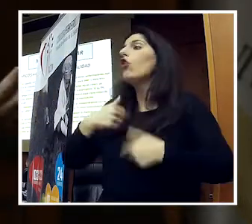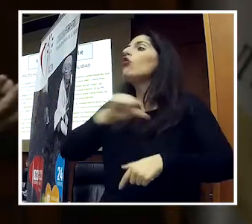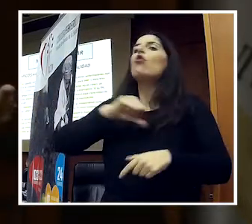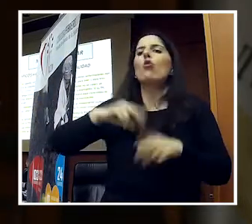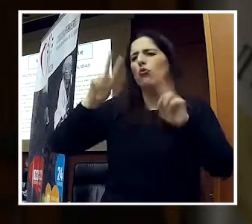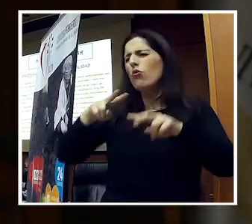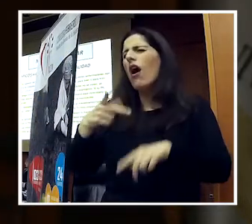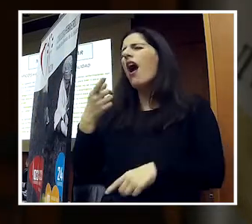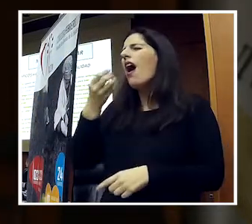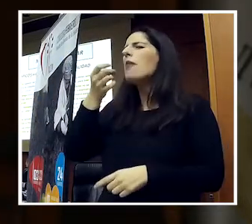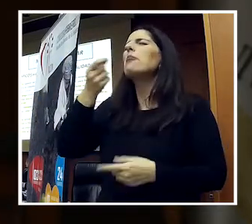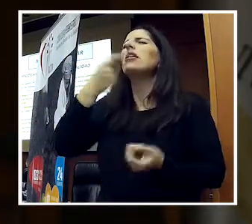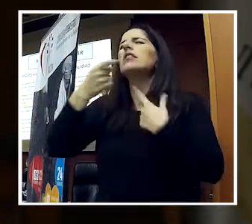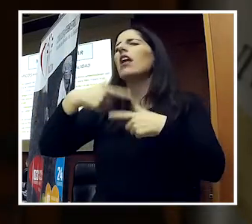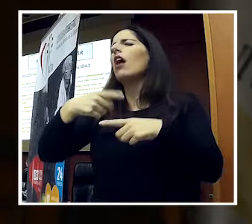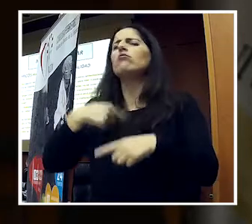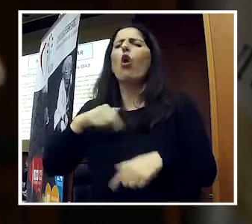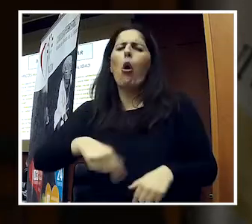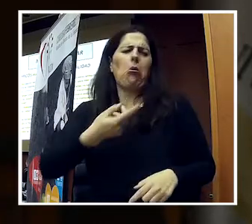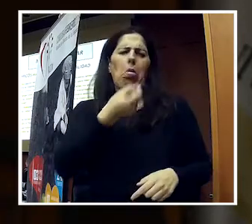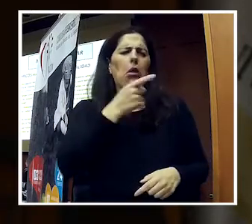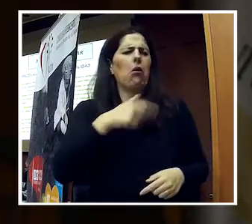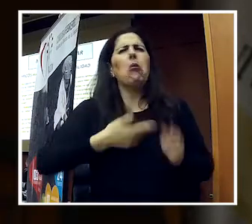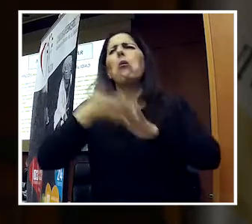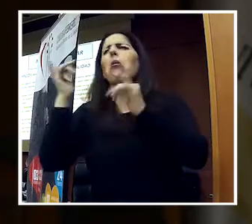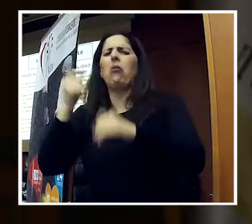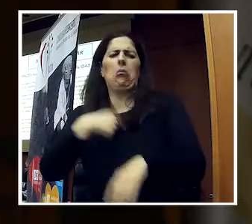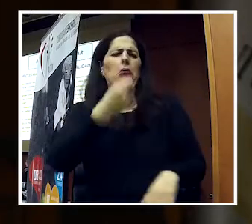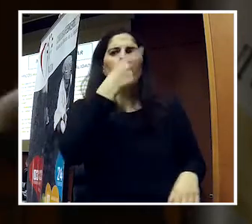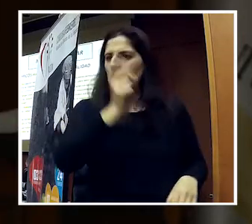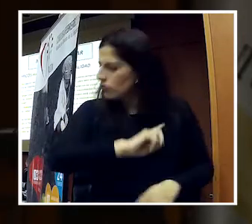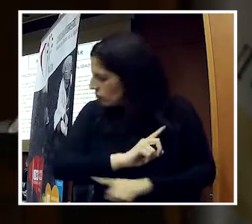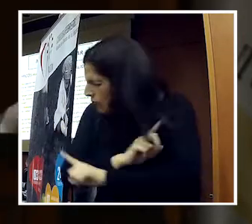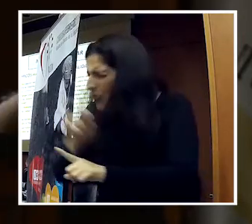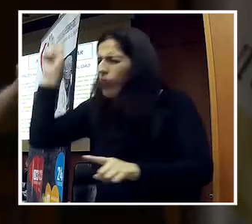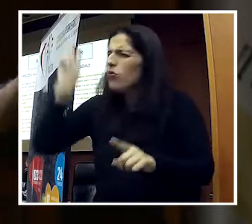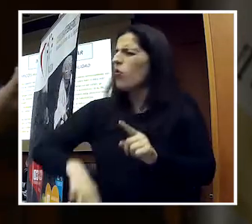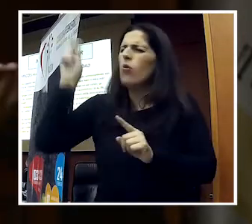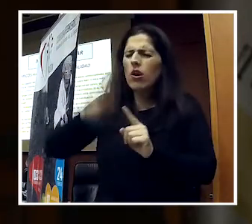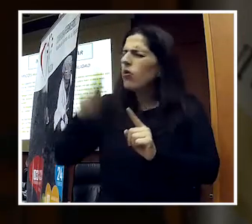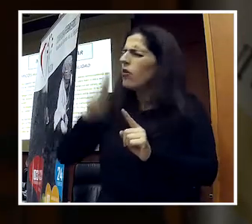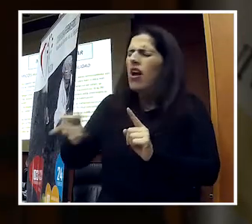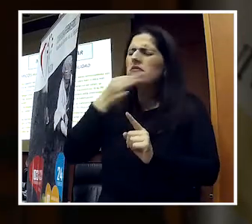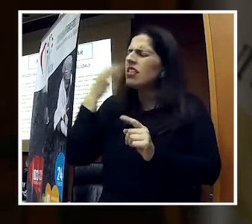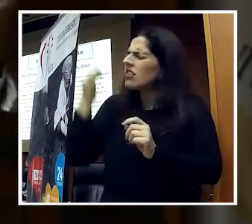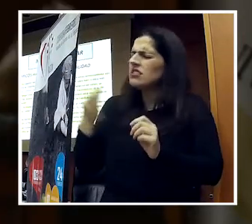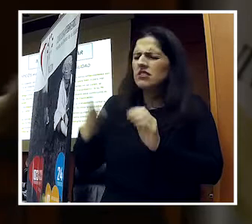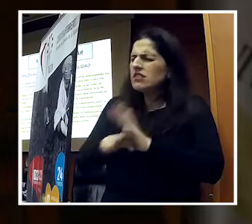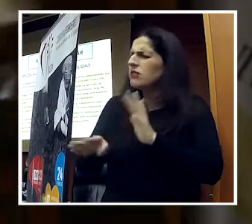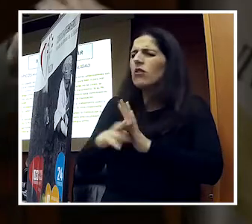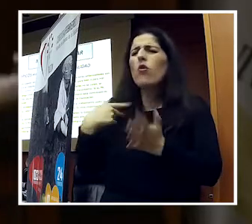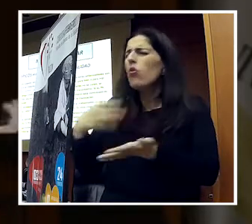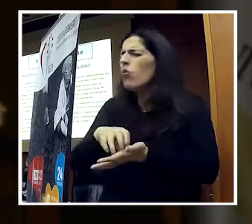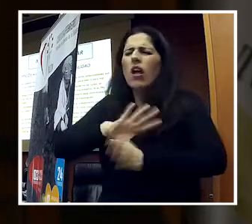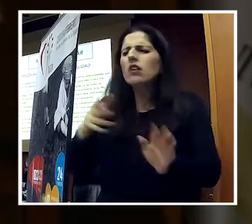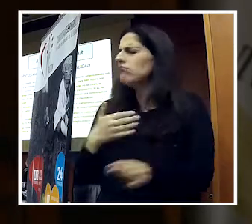suspender la medicación, y si es verdad que hay un efecto secundario grave, nos lo contáis. Yo siempre lo digo, si estamos ahí todos los días a disponibilidad vuestra en médico de familia, pues llegáis, don